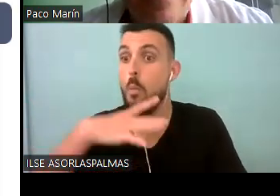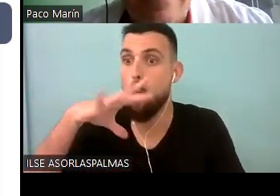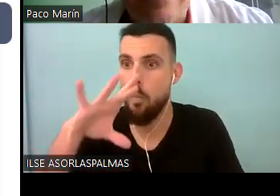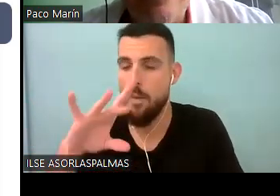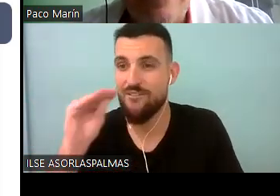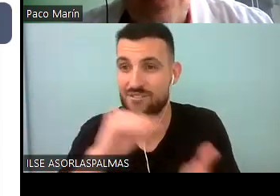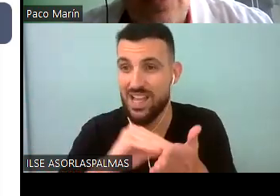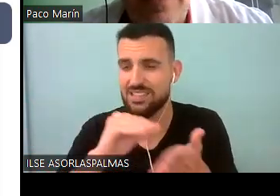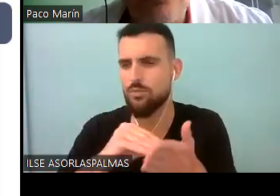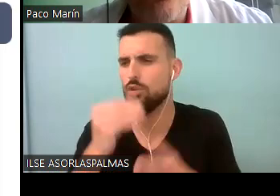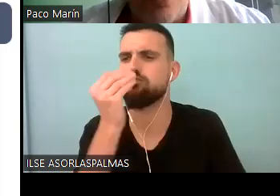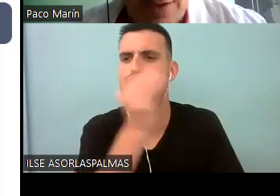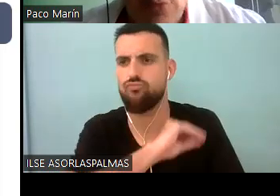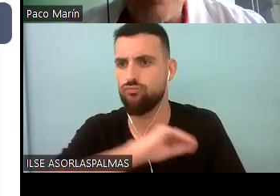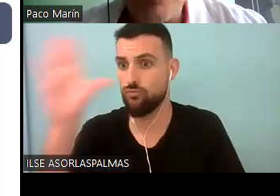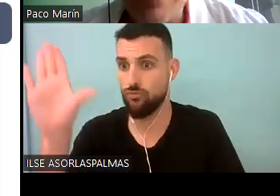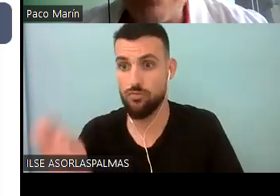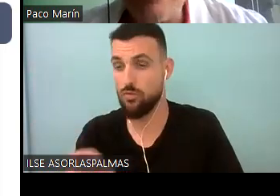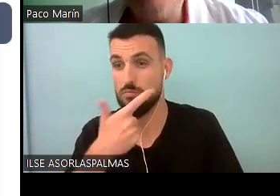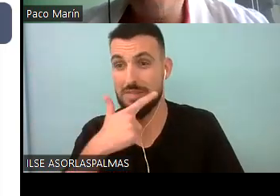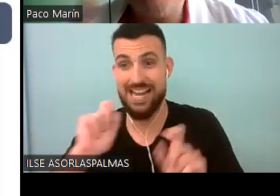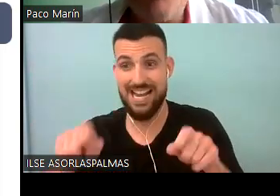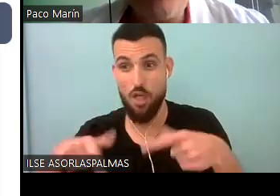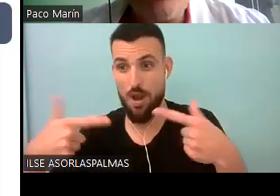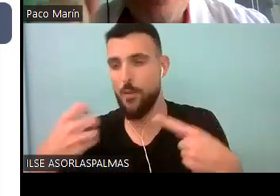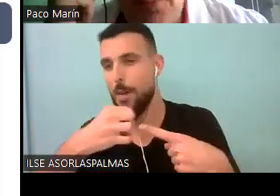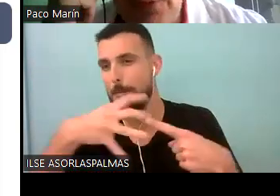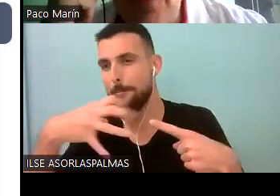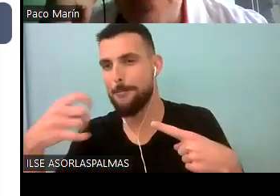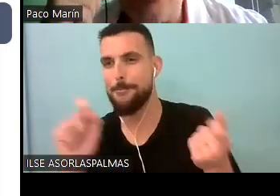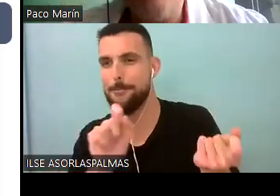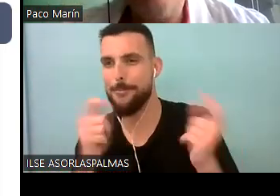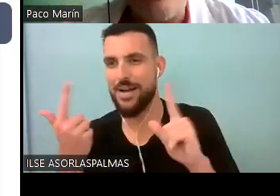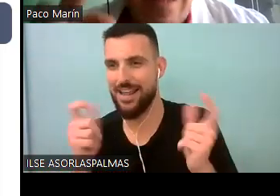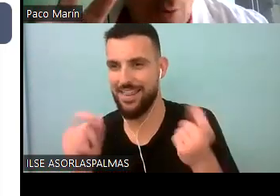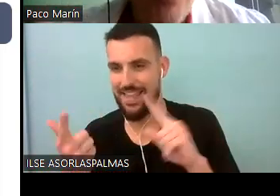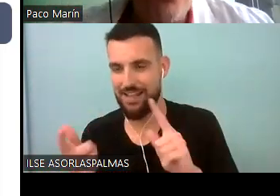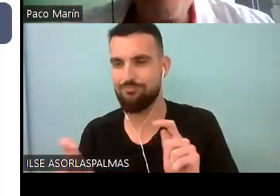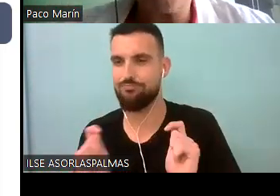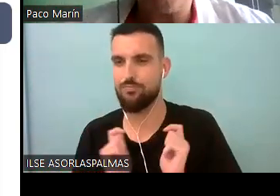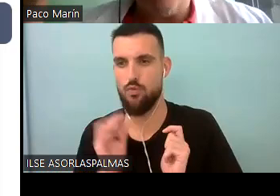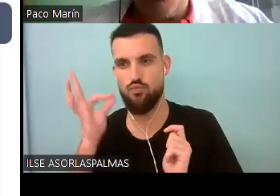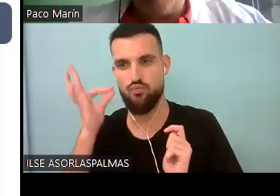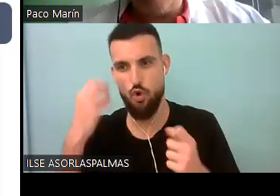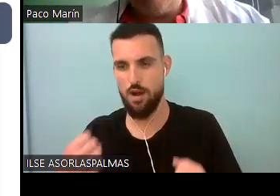de la soja. Son moléculas similares, pero la potencia como estrógeno, aun siendo